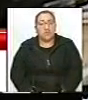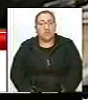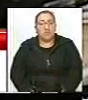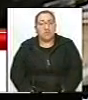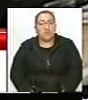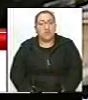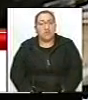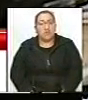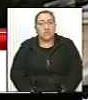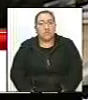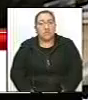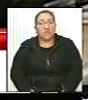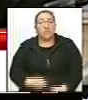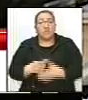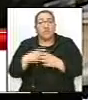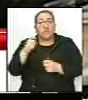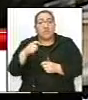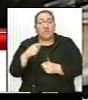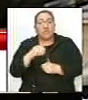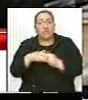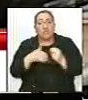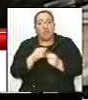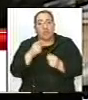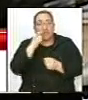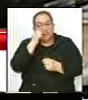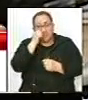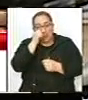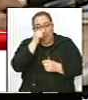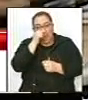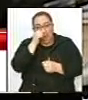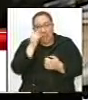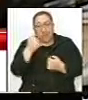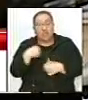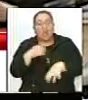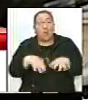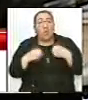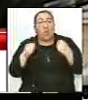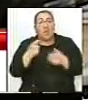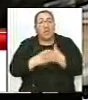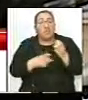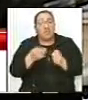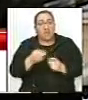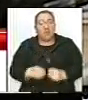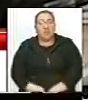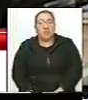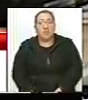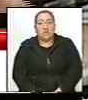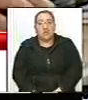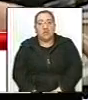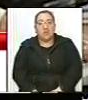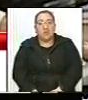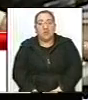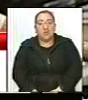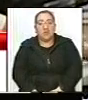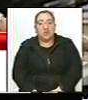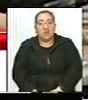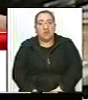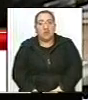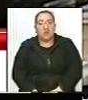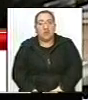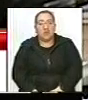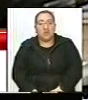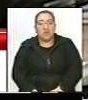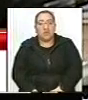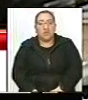para evitar la Royal y todo esto. Tenemos ahorita unas huelgas que realmente creo yo que es el momento de